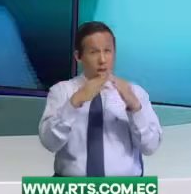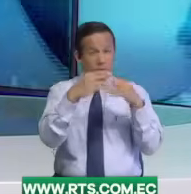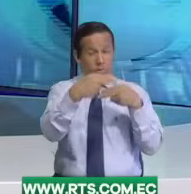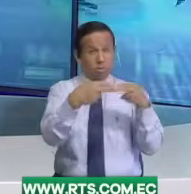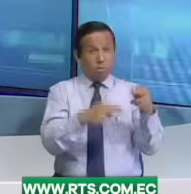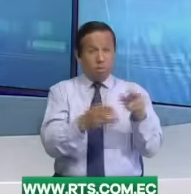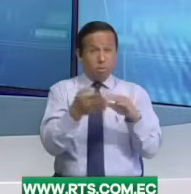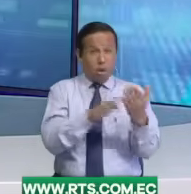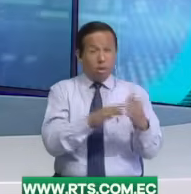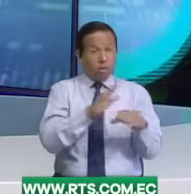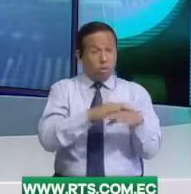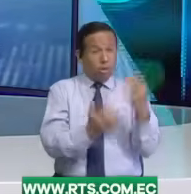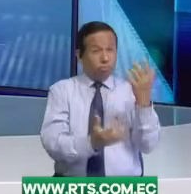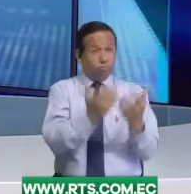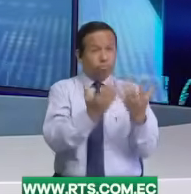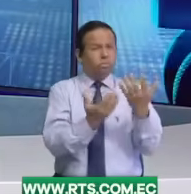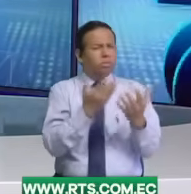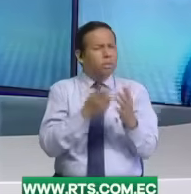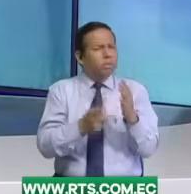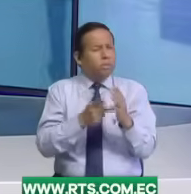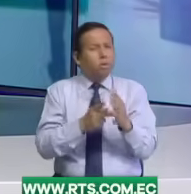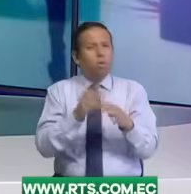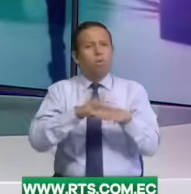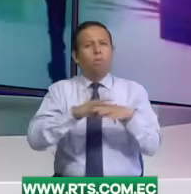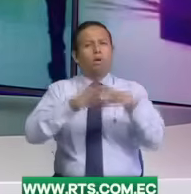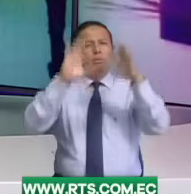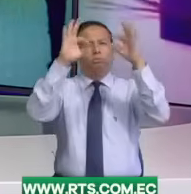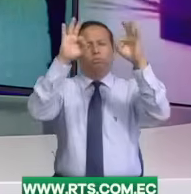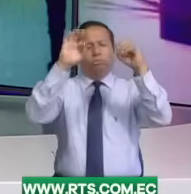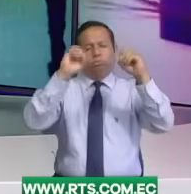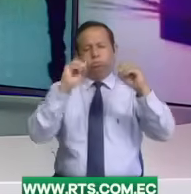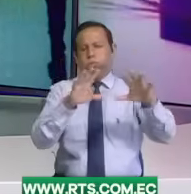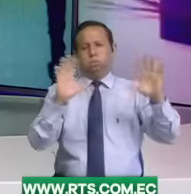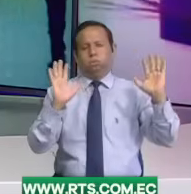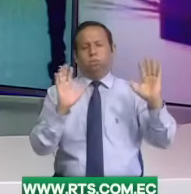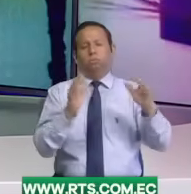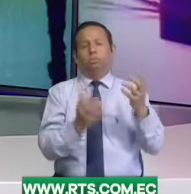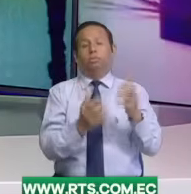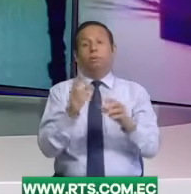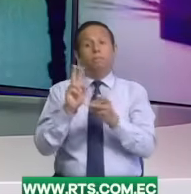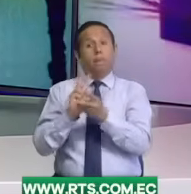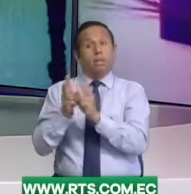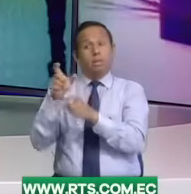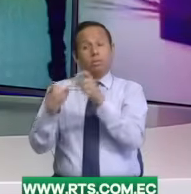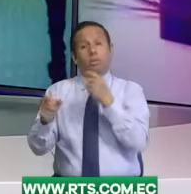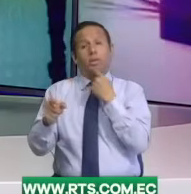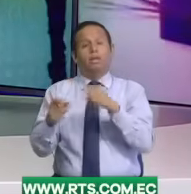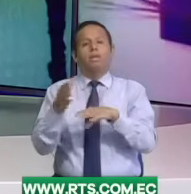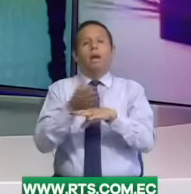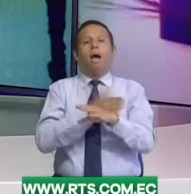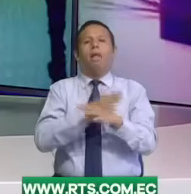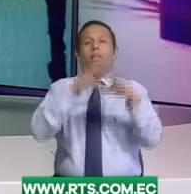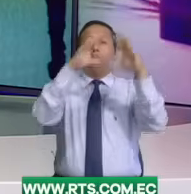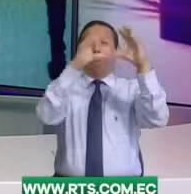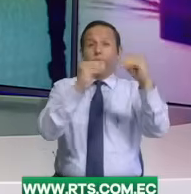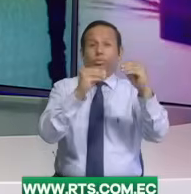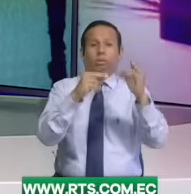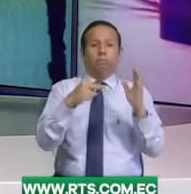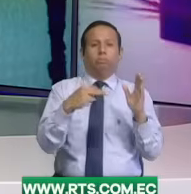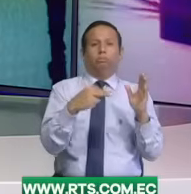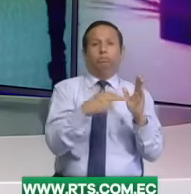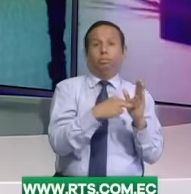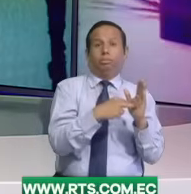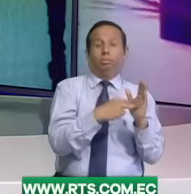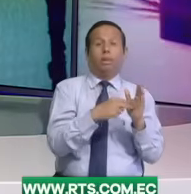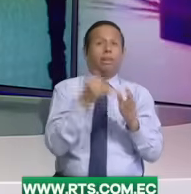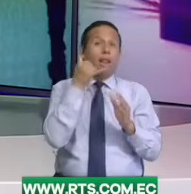en la habitación de una vivienda en el centro sur de Guayaquil. Según vecinos, un dispositivo electrónico estaba conectado al